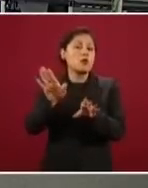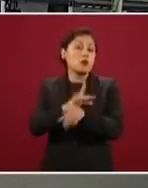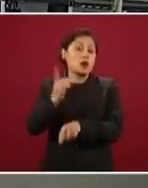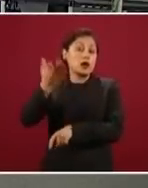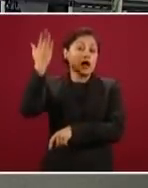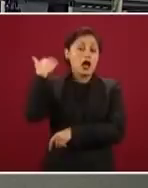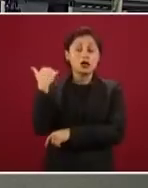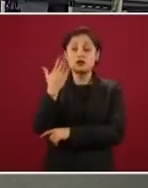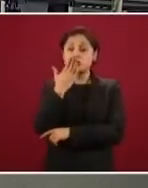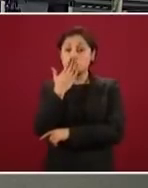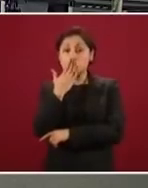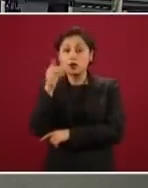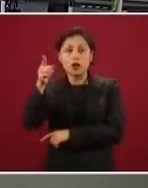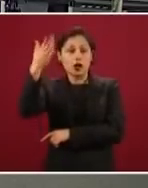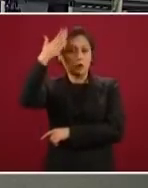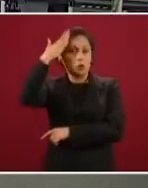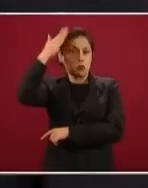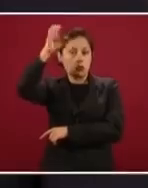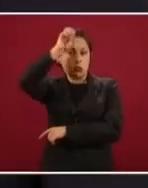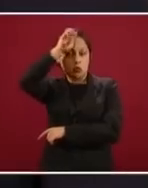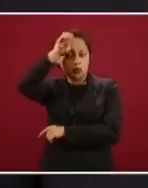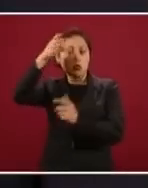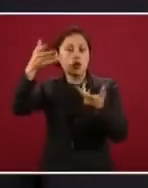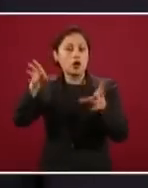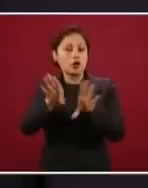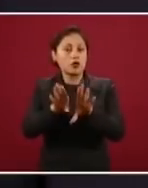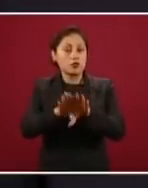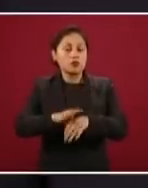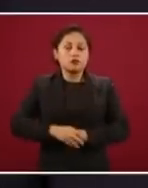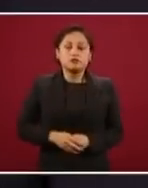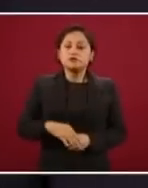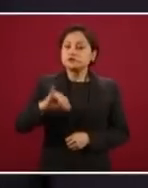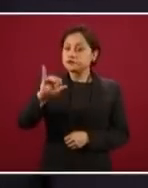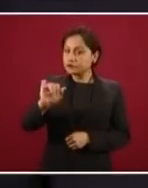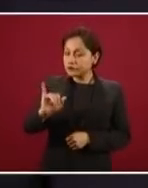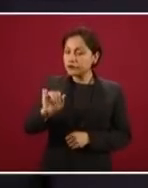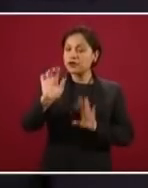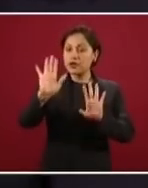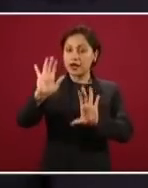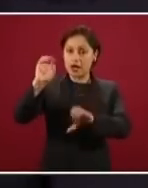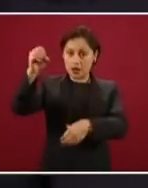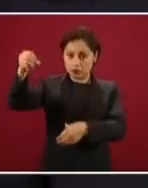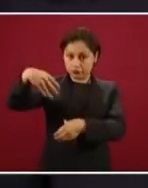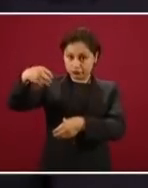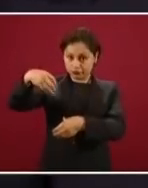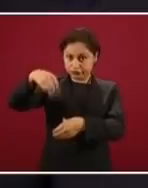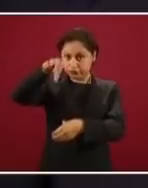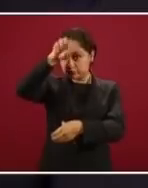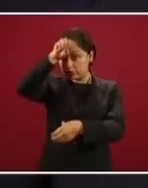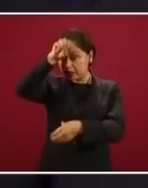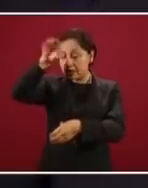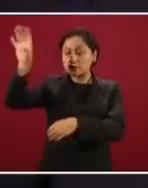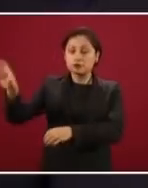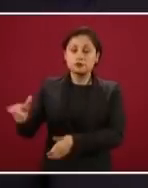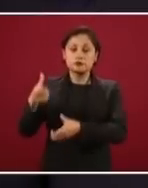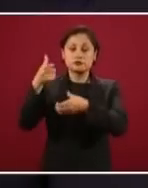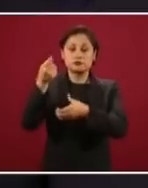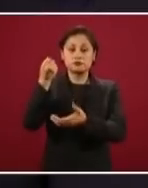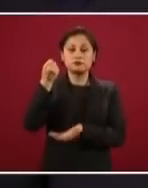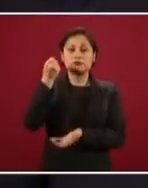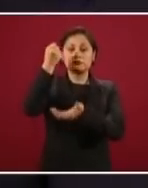entregar este fondo de manera directa sobre todo en el programa